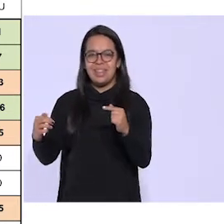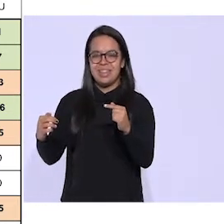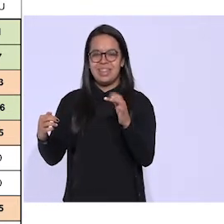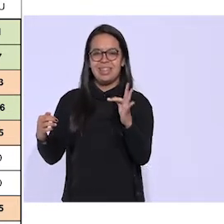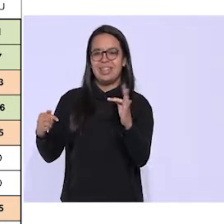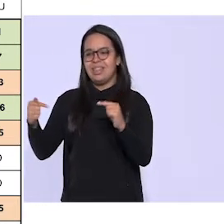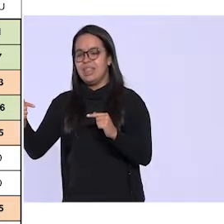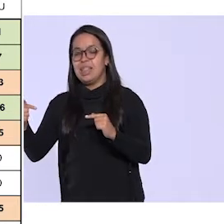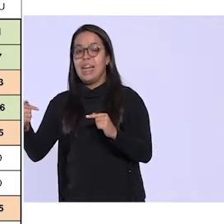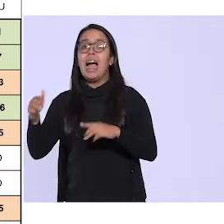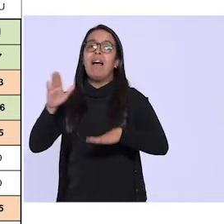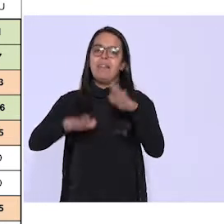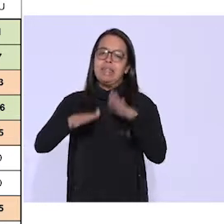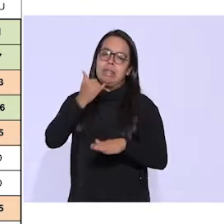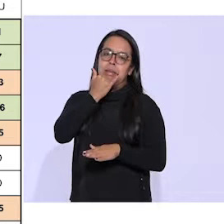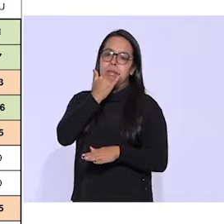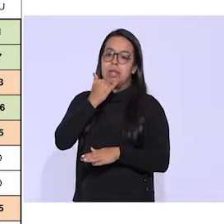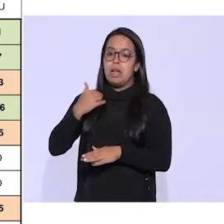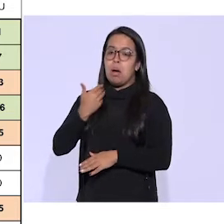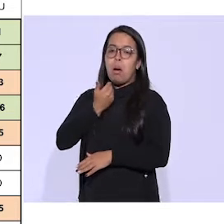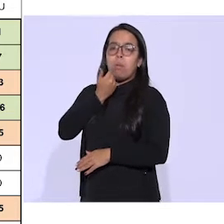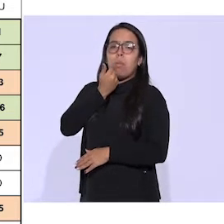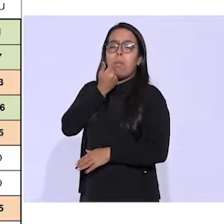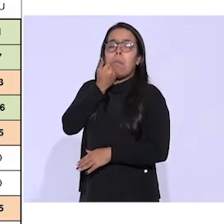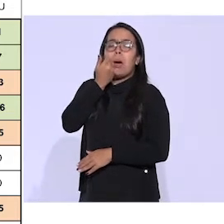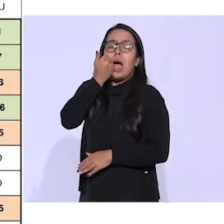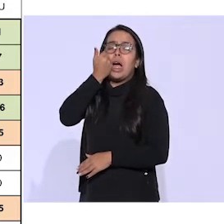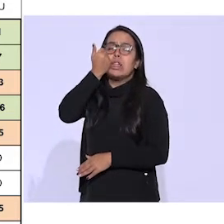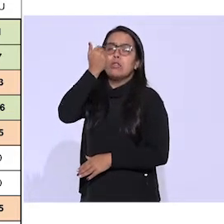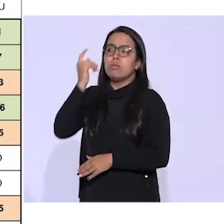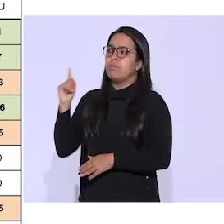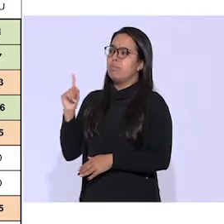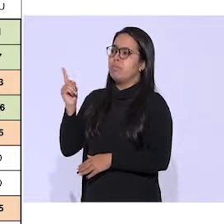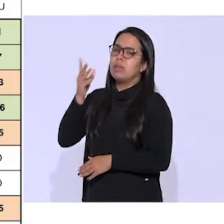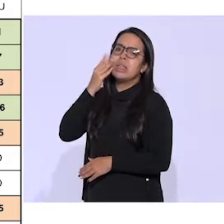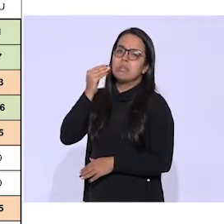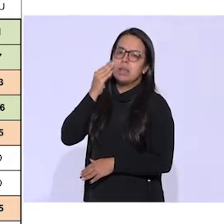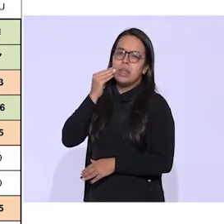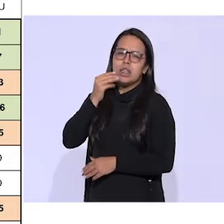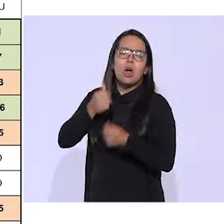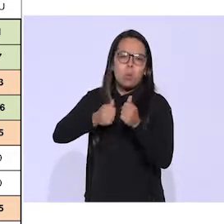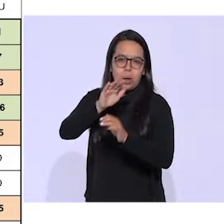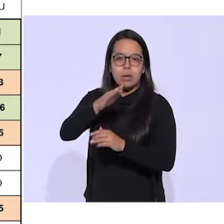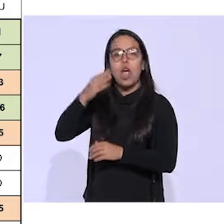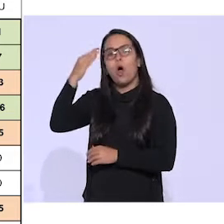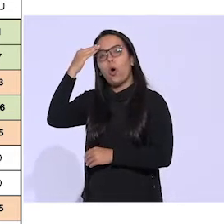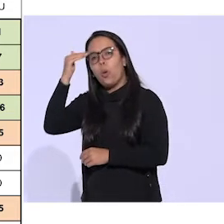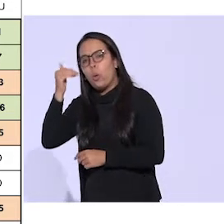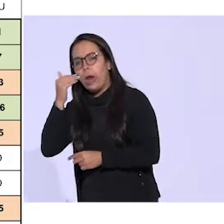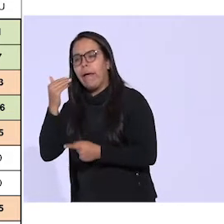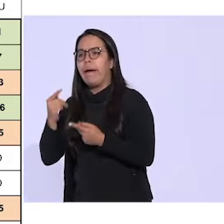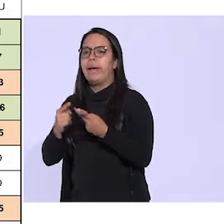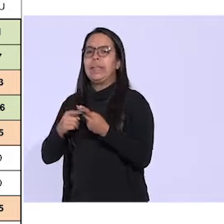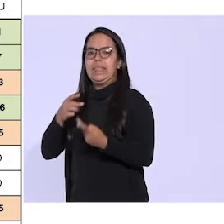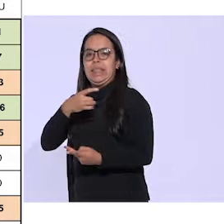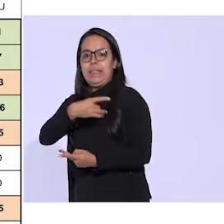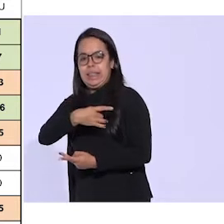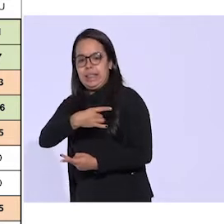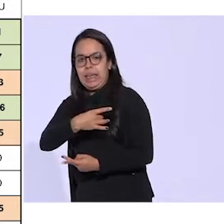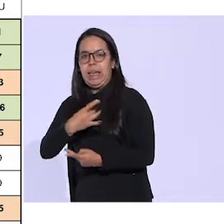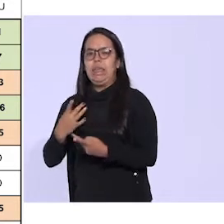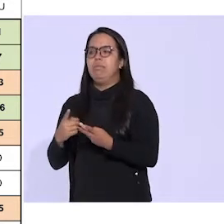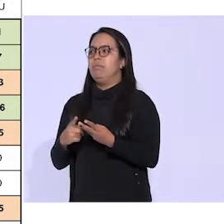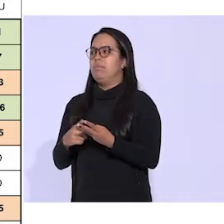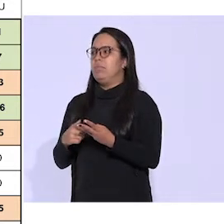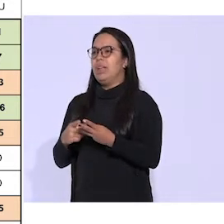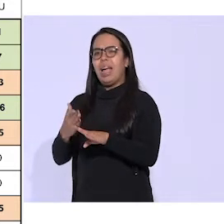cuanta más edad, pero tenían peor rendimiento. Pero fijaos qué países son. Corea, Chile. Probablemente es lo